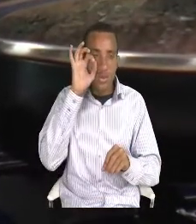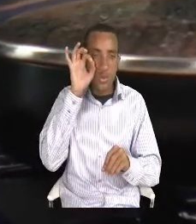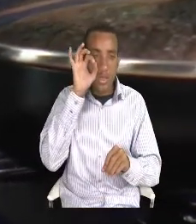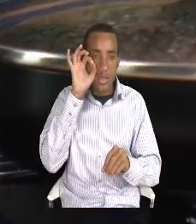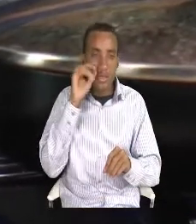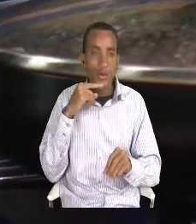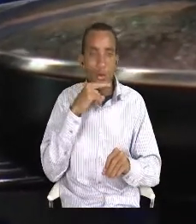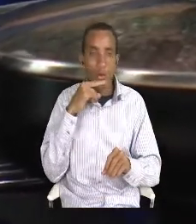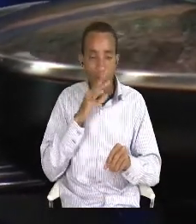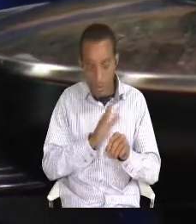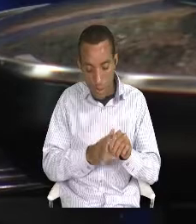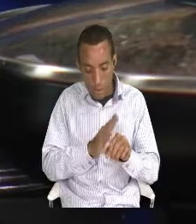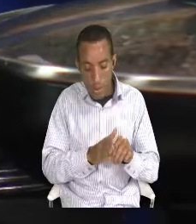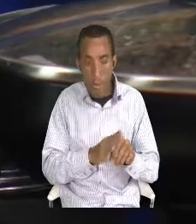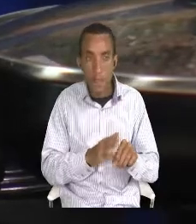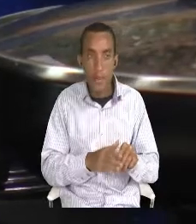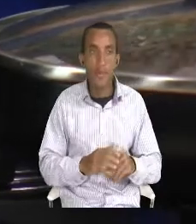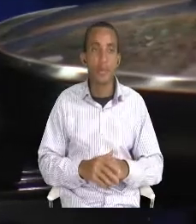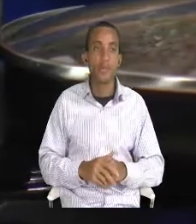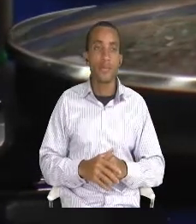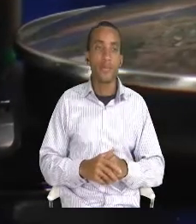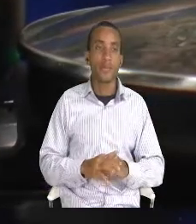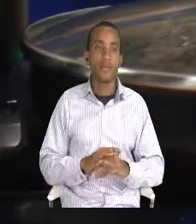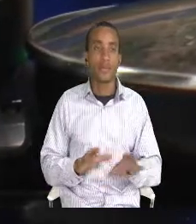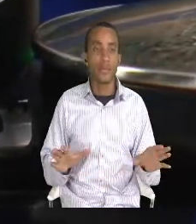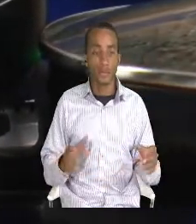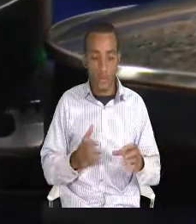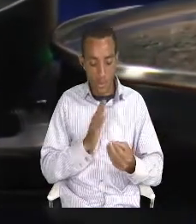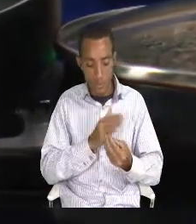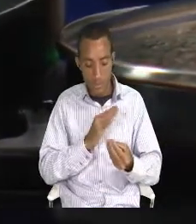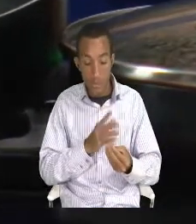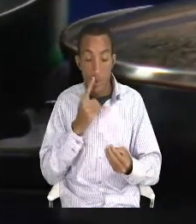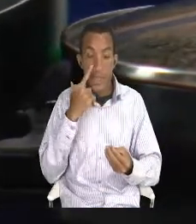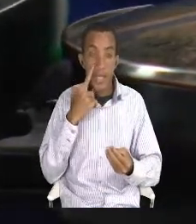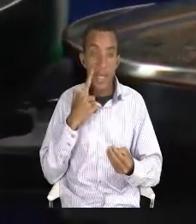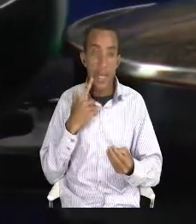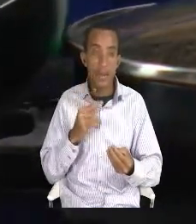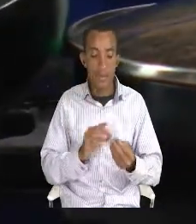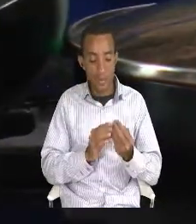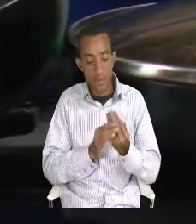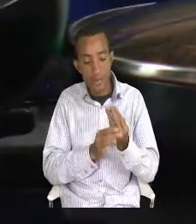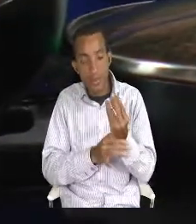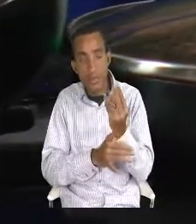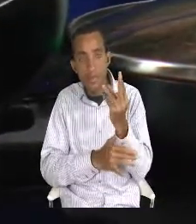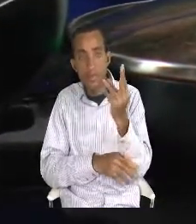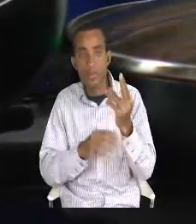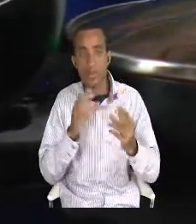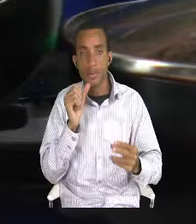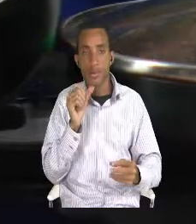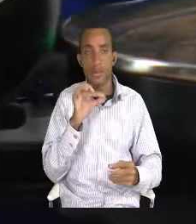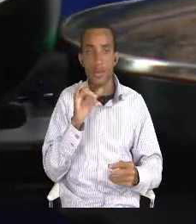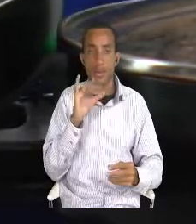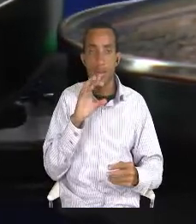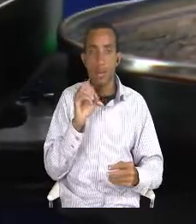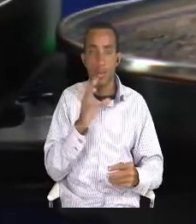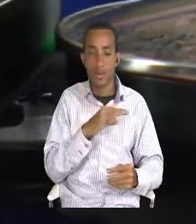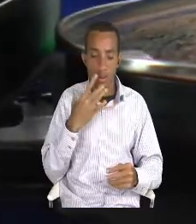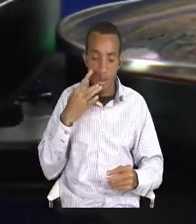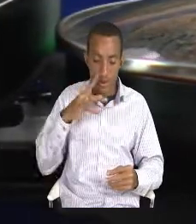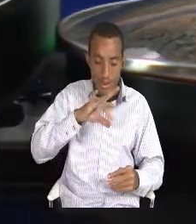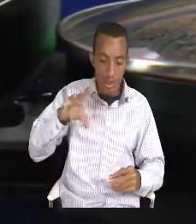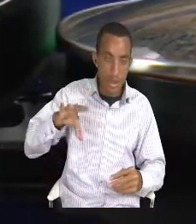sofreído, con cebolla, con ajo, ya en hojitas de rama de apio. Lleva un poquito de sal y al terminar